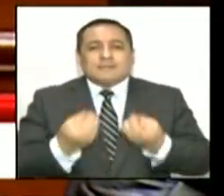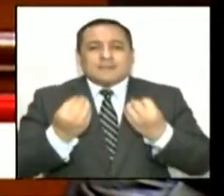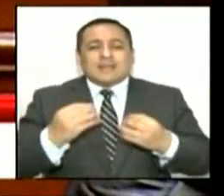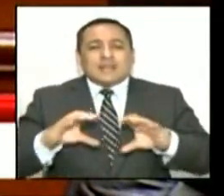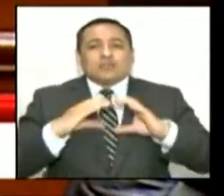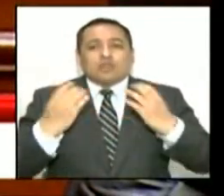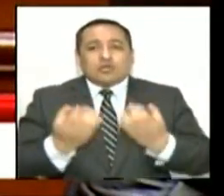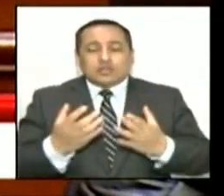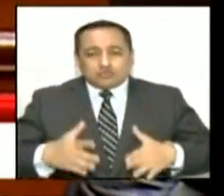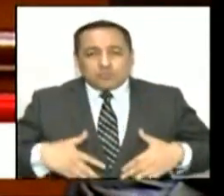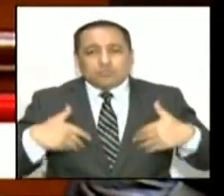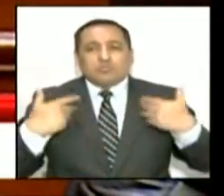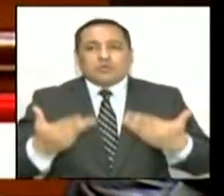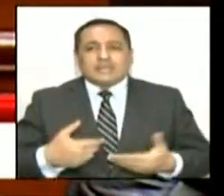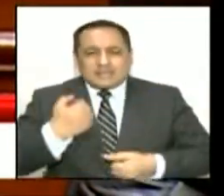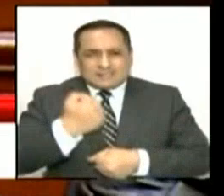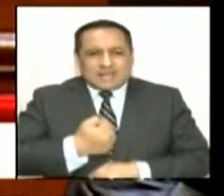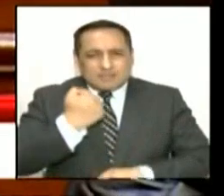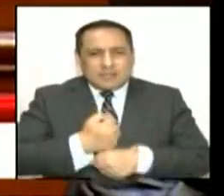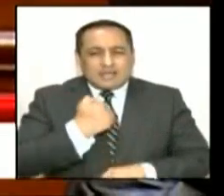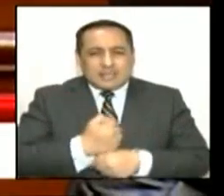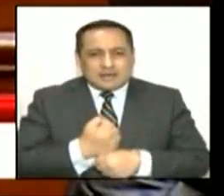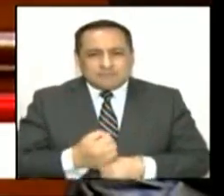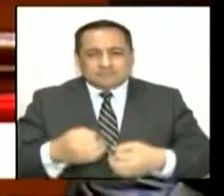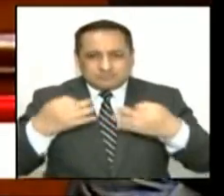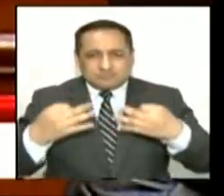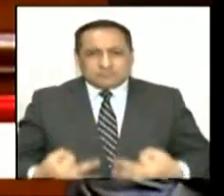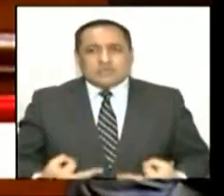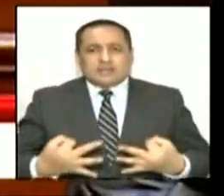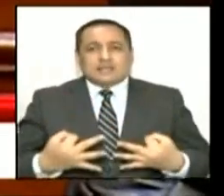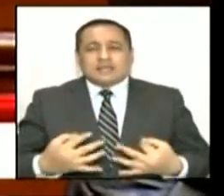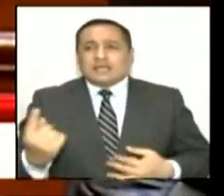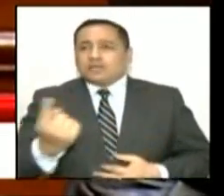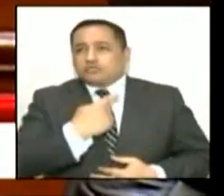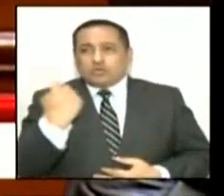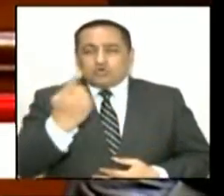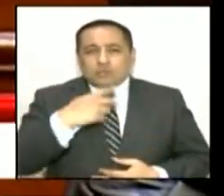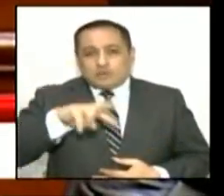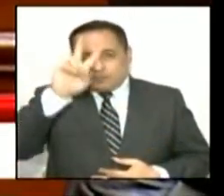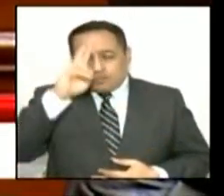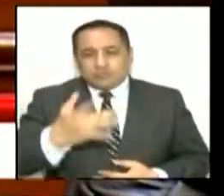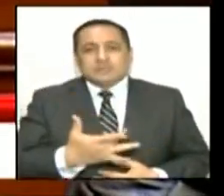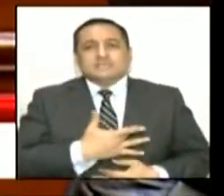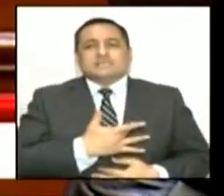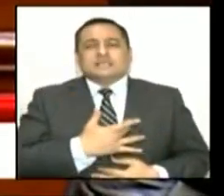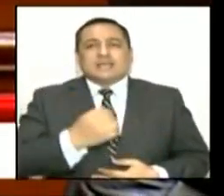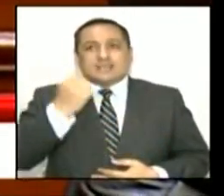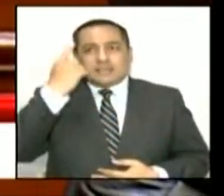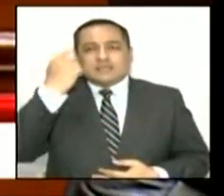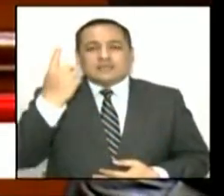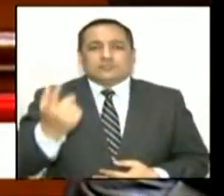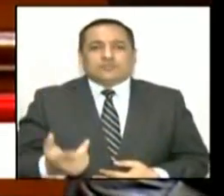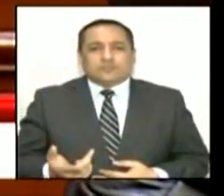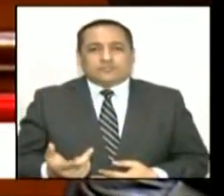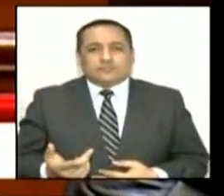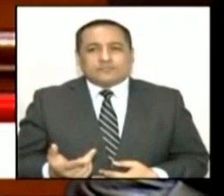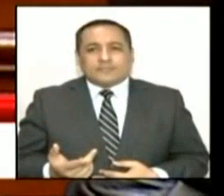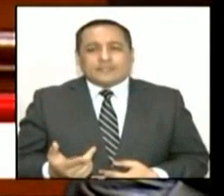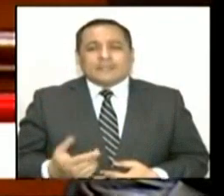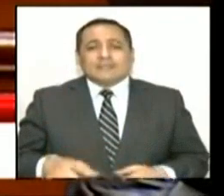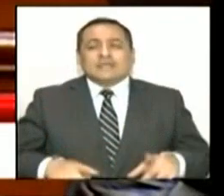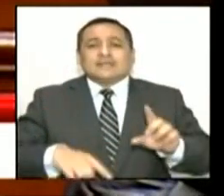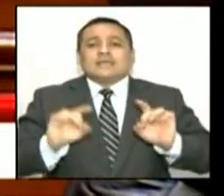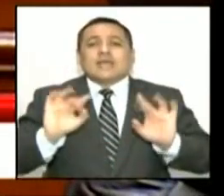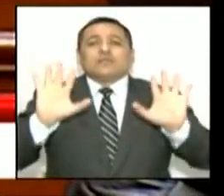Congreso pueda funcionar de una manera en que el país se sienta reconocido y que